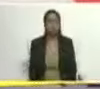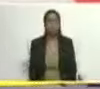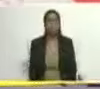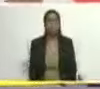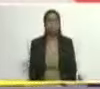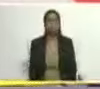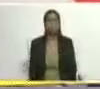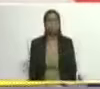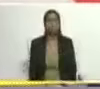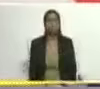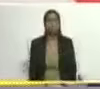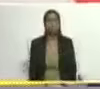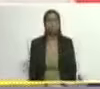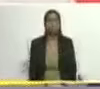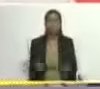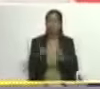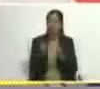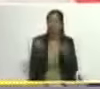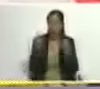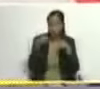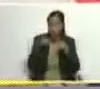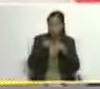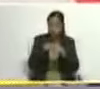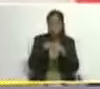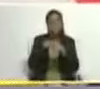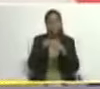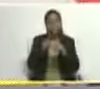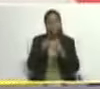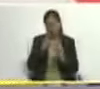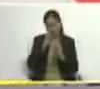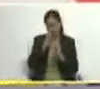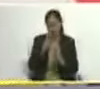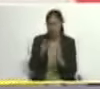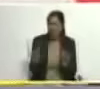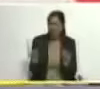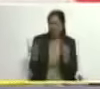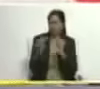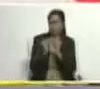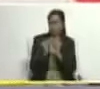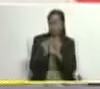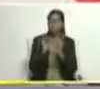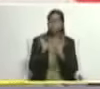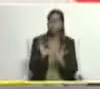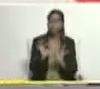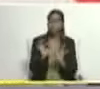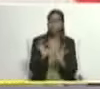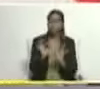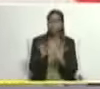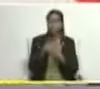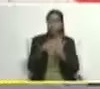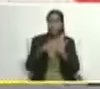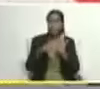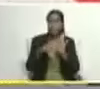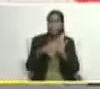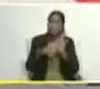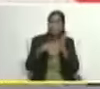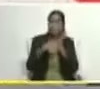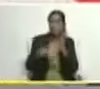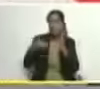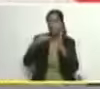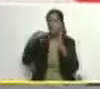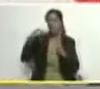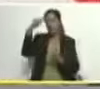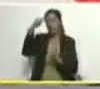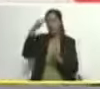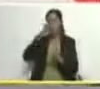tomando la asimetría, respetando las asimetrías, respetando los niveles de desarrollo de cada